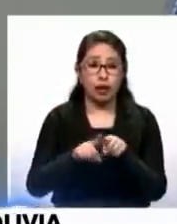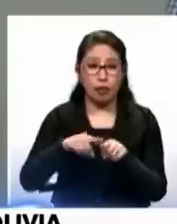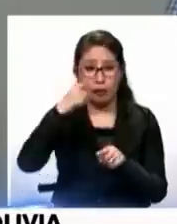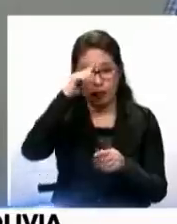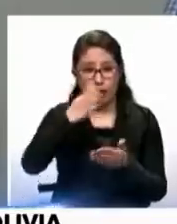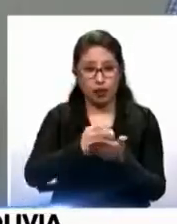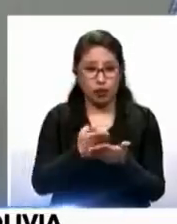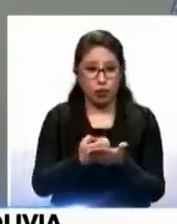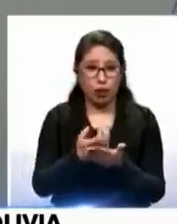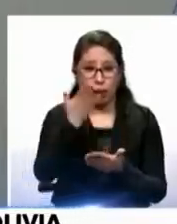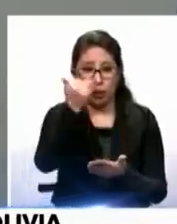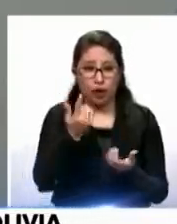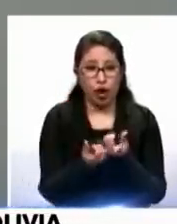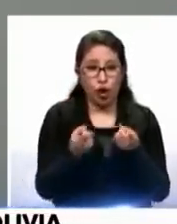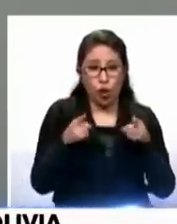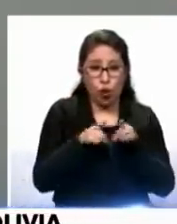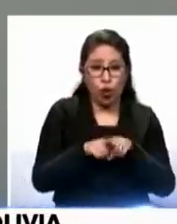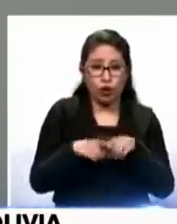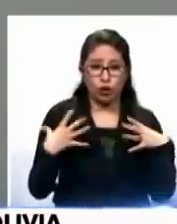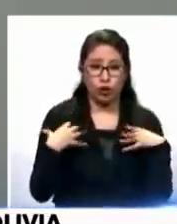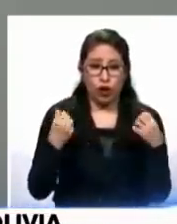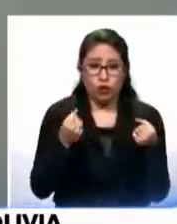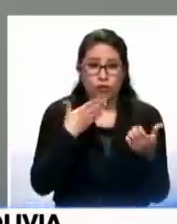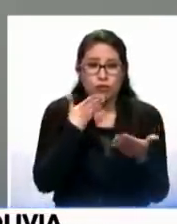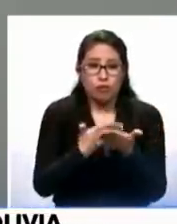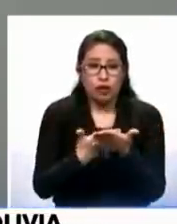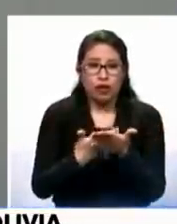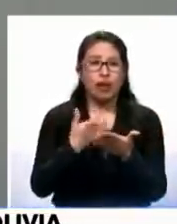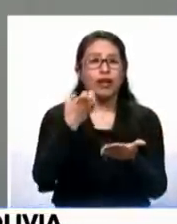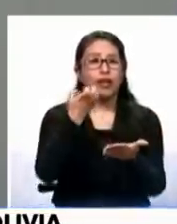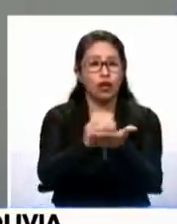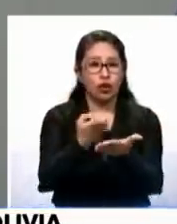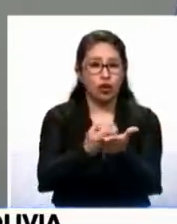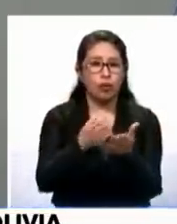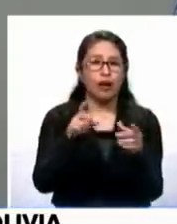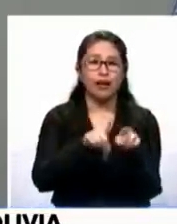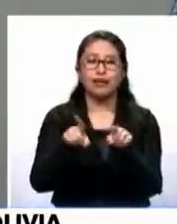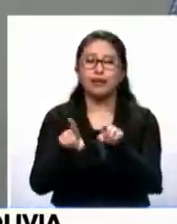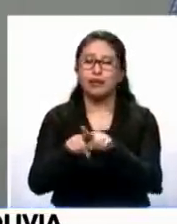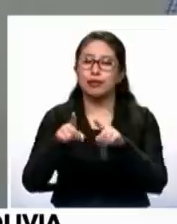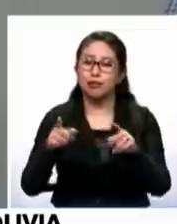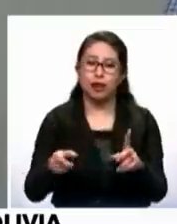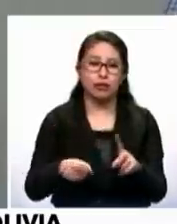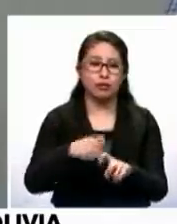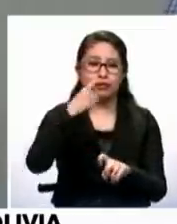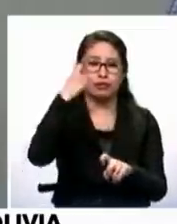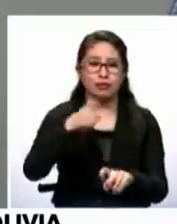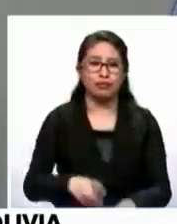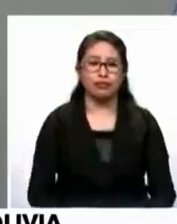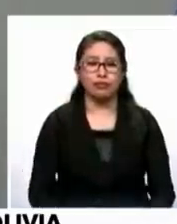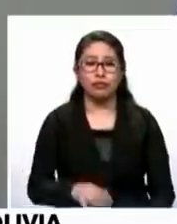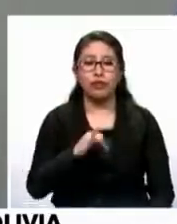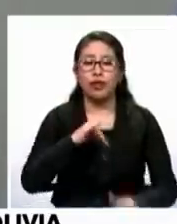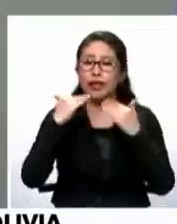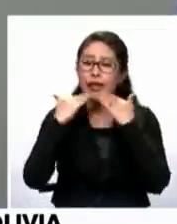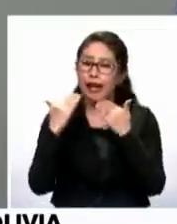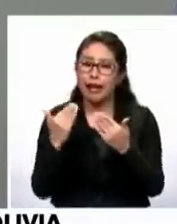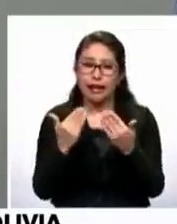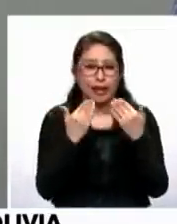salud y vamos a recuperar la economía de nuestro país. Yo les agradezco mucho, agradezco las gestiones que ha